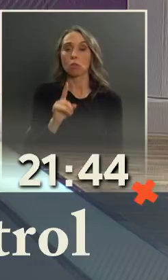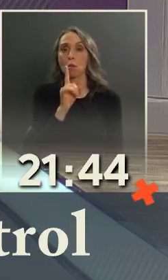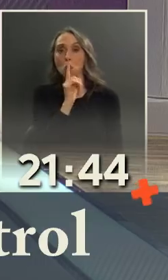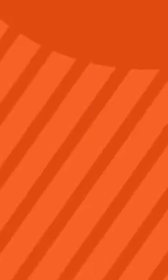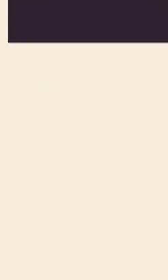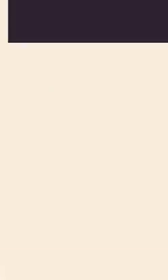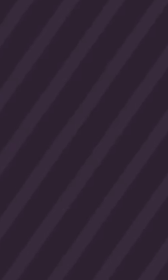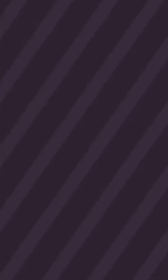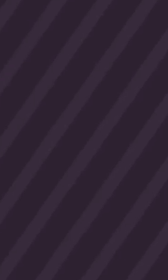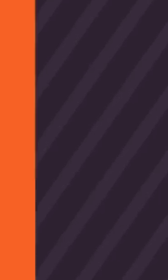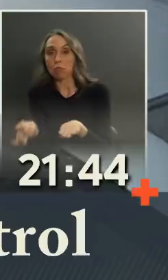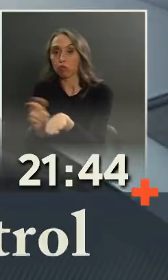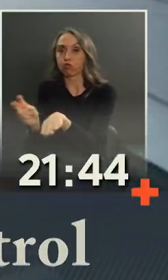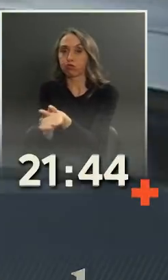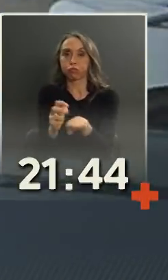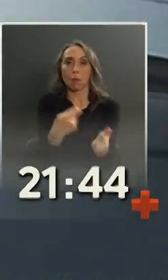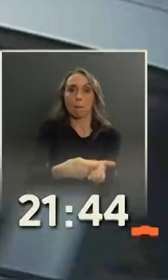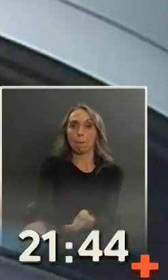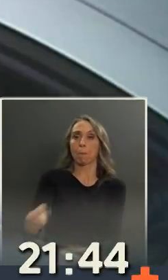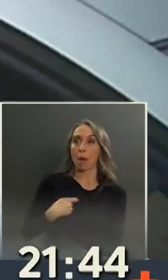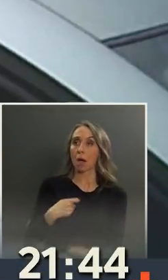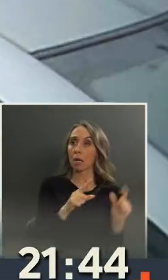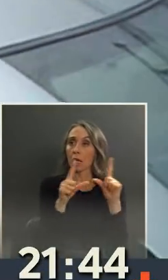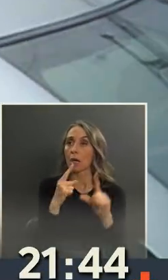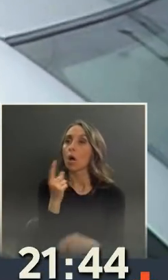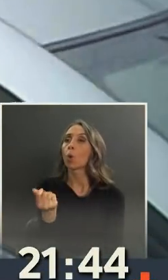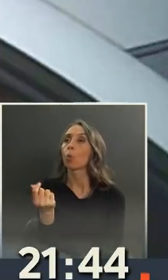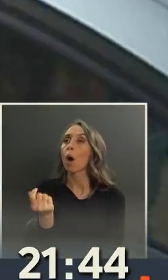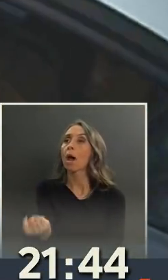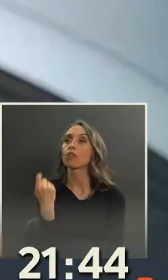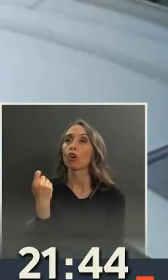13. ¿Cuánto es que está cobrando el pasaje